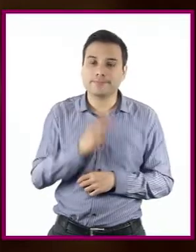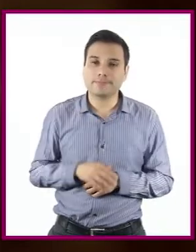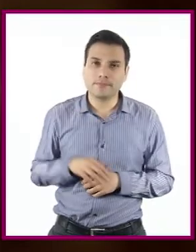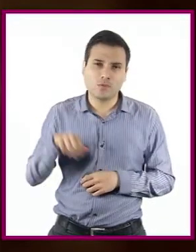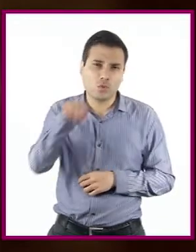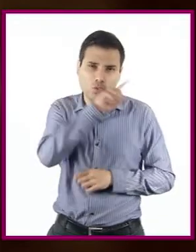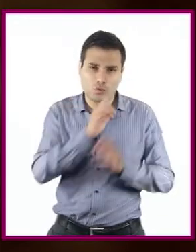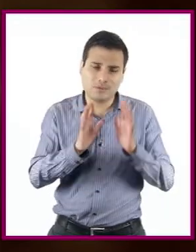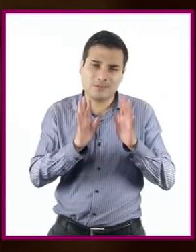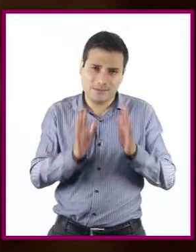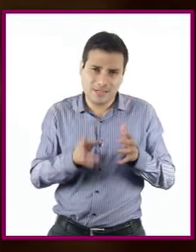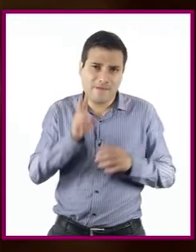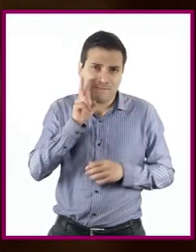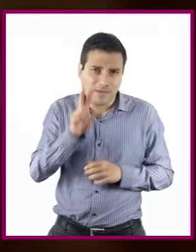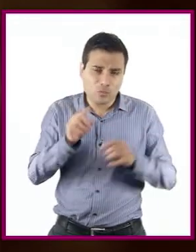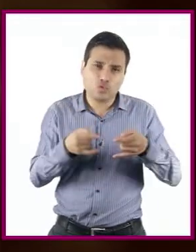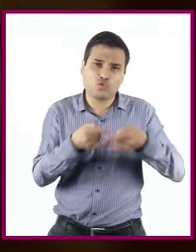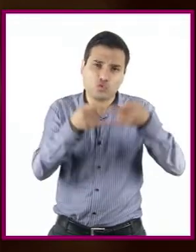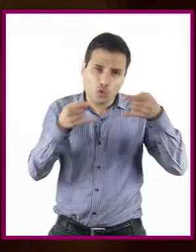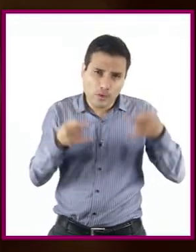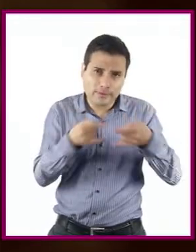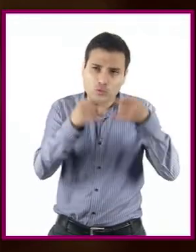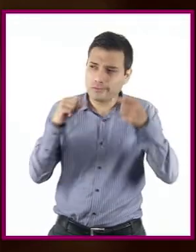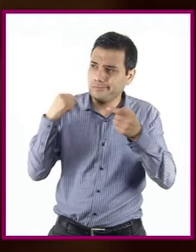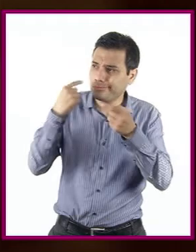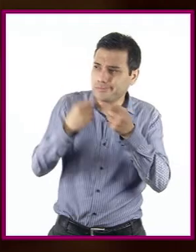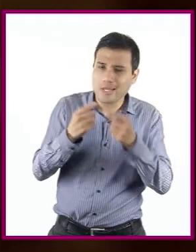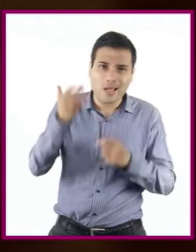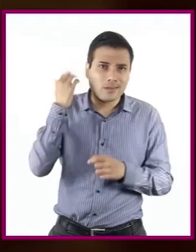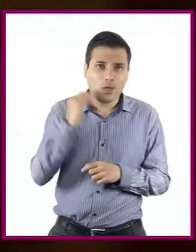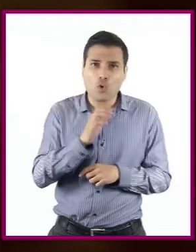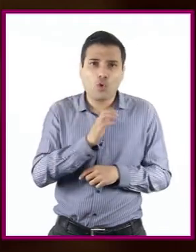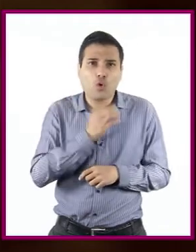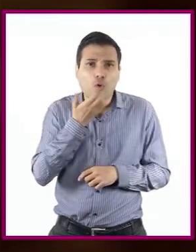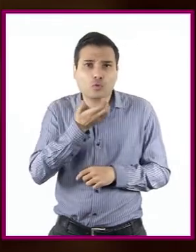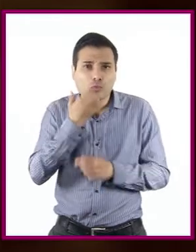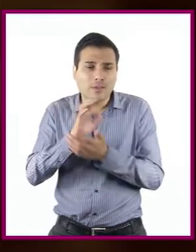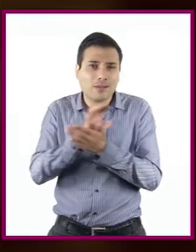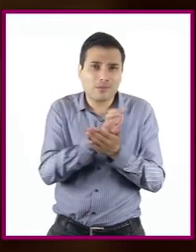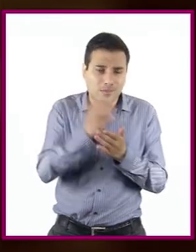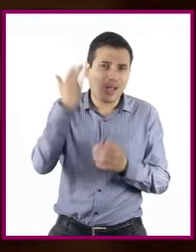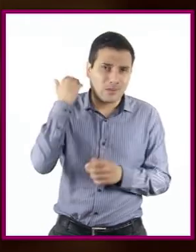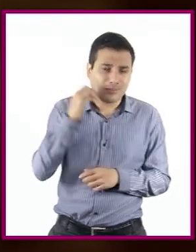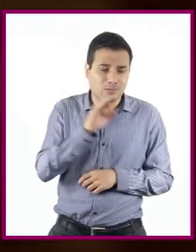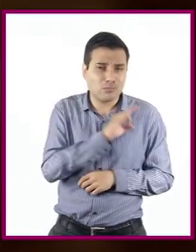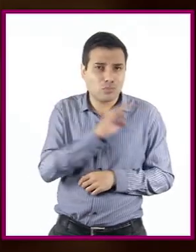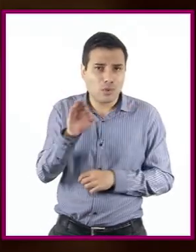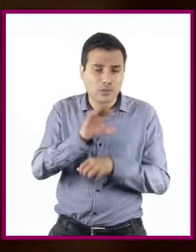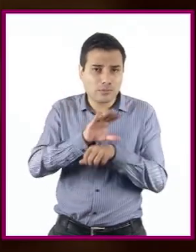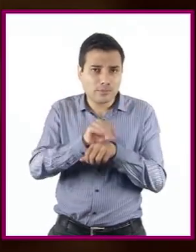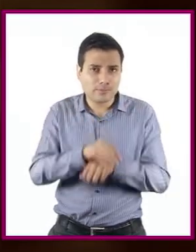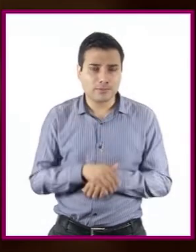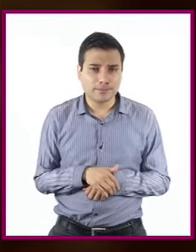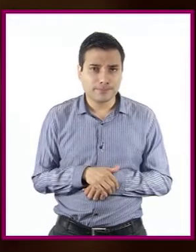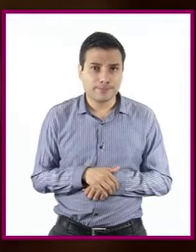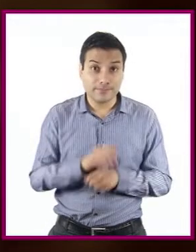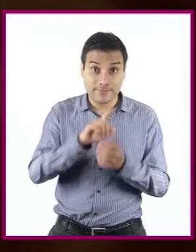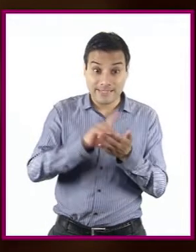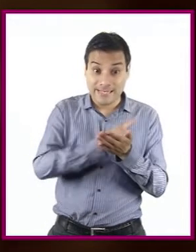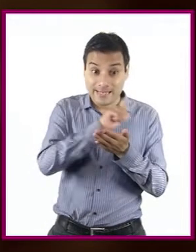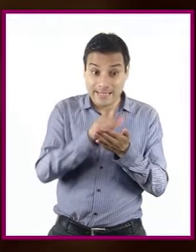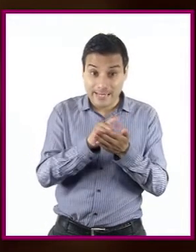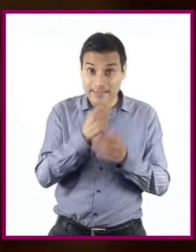en nuestra historia cómo muchas prácticas discriminatorias eran legales en tiempos pasados. La ley